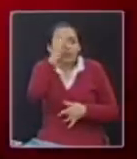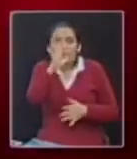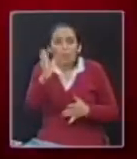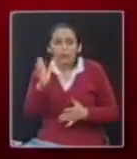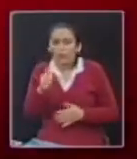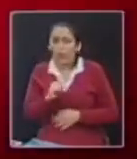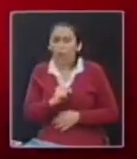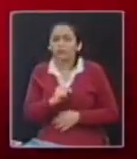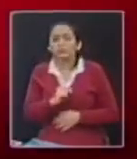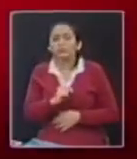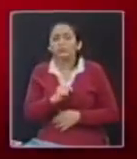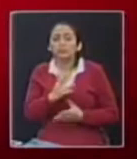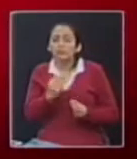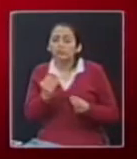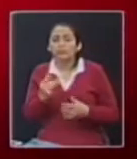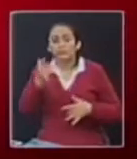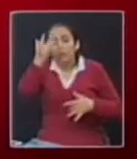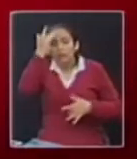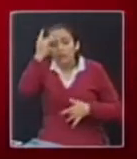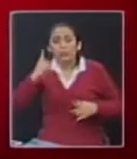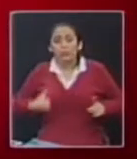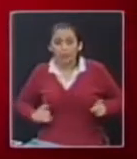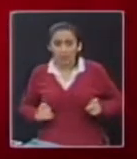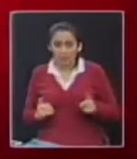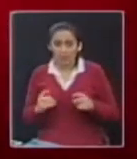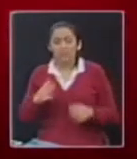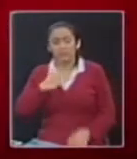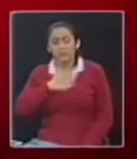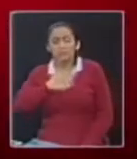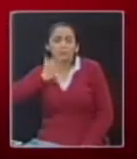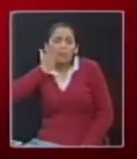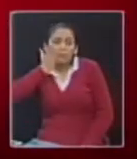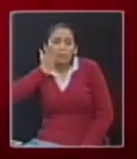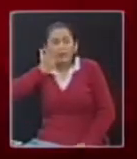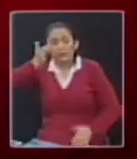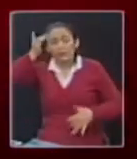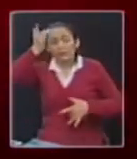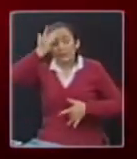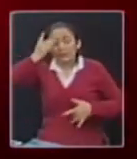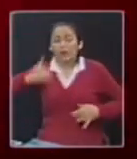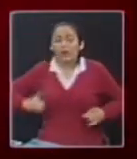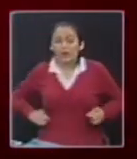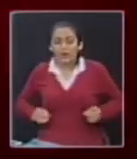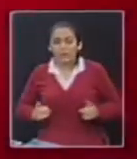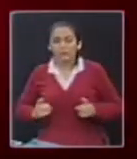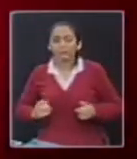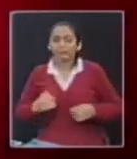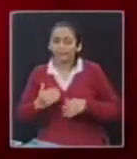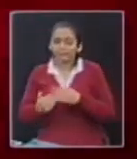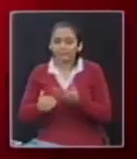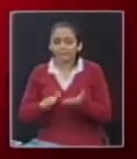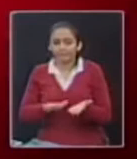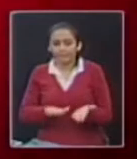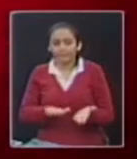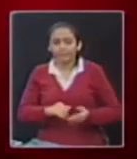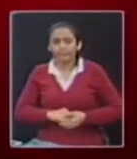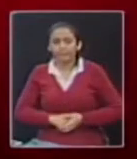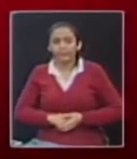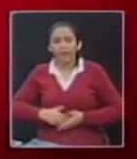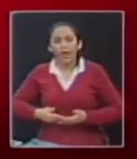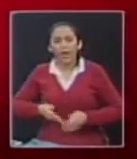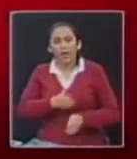cáncer y me tocó compartir esa enfermedad con mi madre. Y un día que fui invitado a Solca